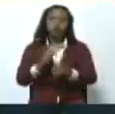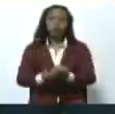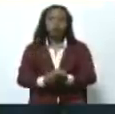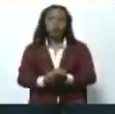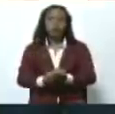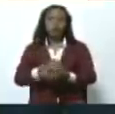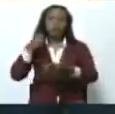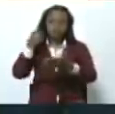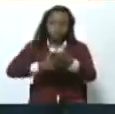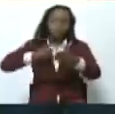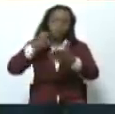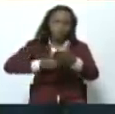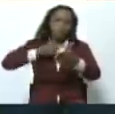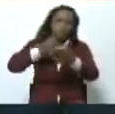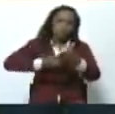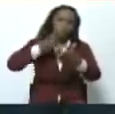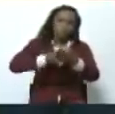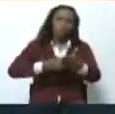perseverante,